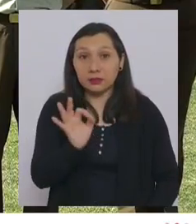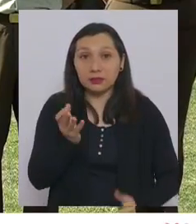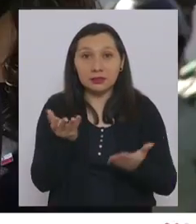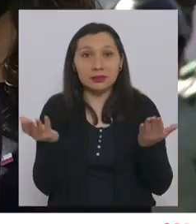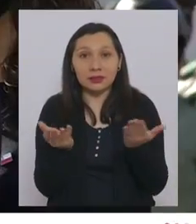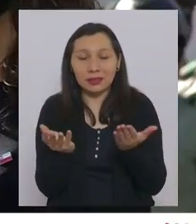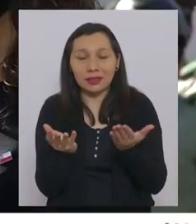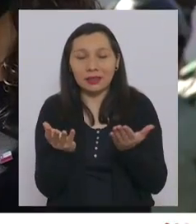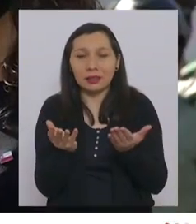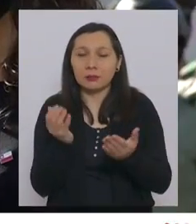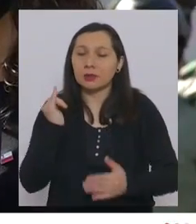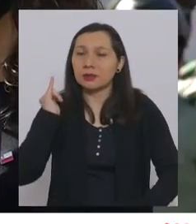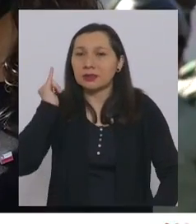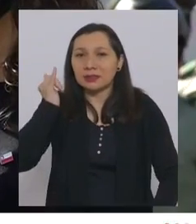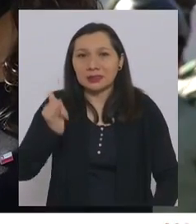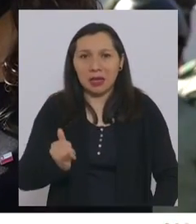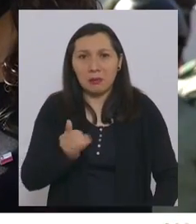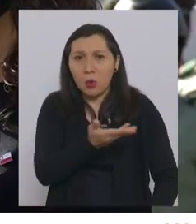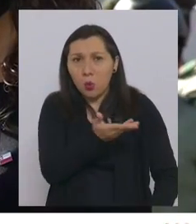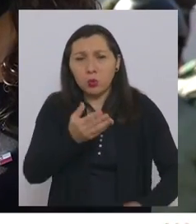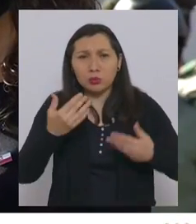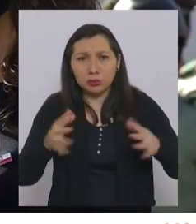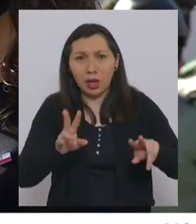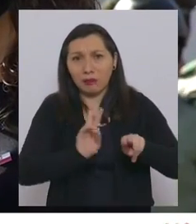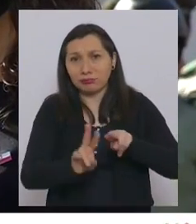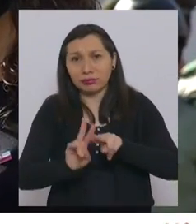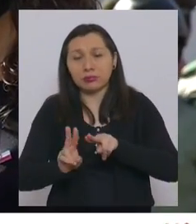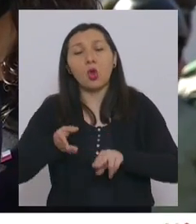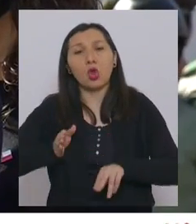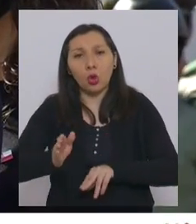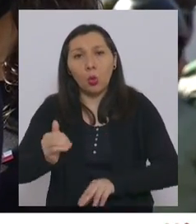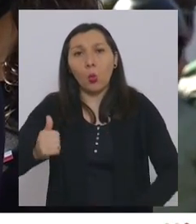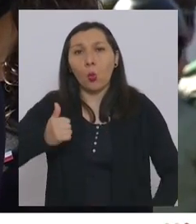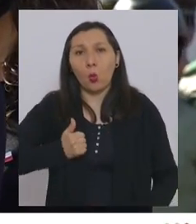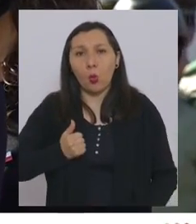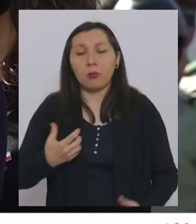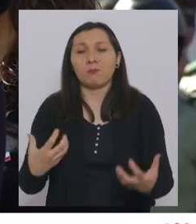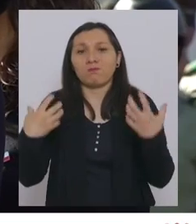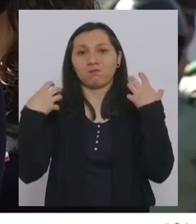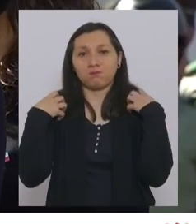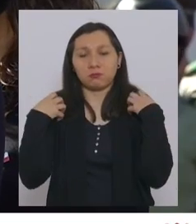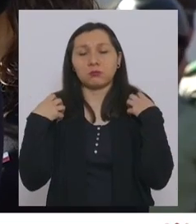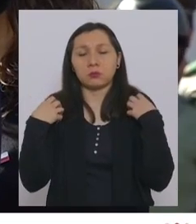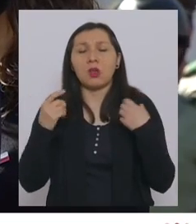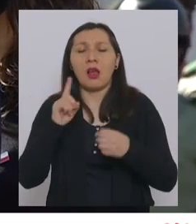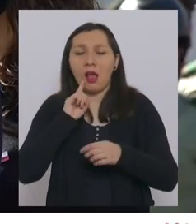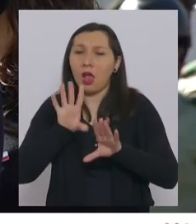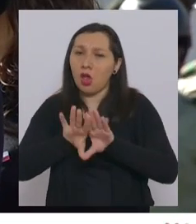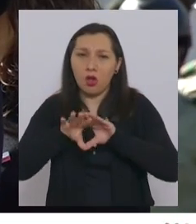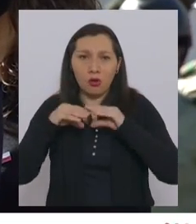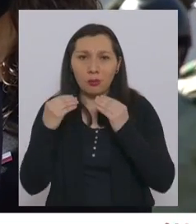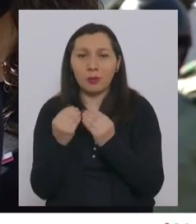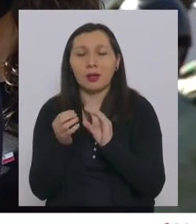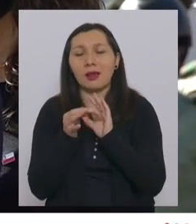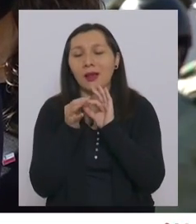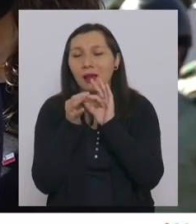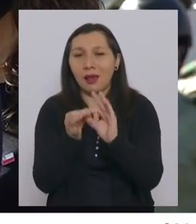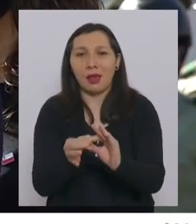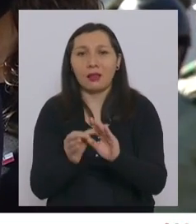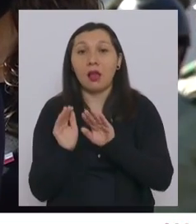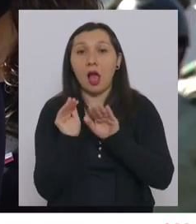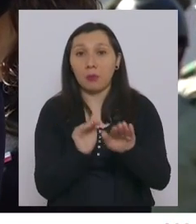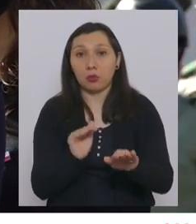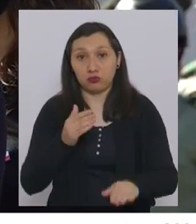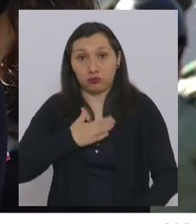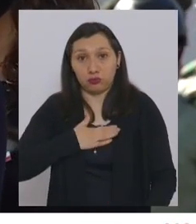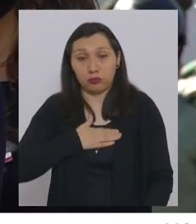que como siempre lo han hecho, van a seguir cumpliendo con su deber y cuentan con la plena gratitud y el apoyo, no